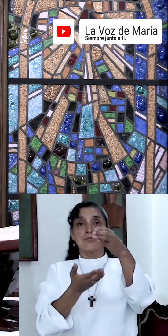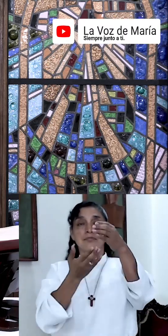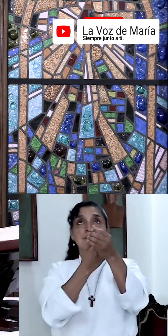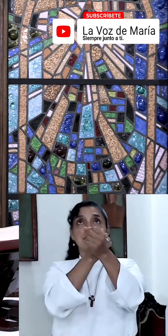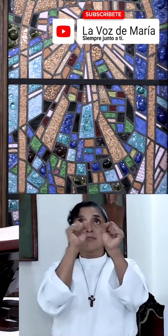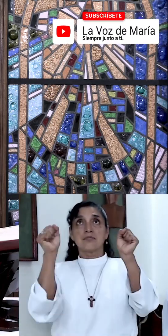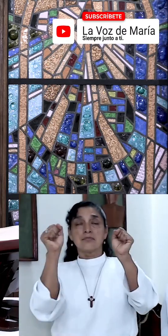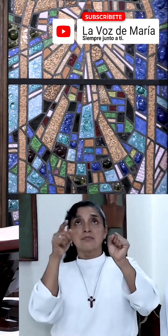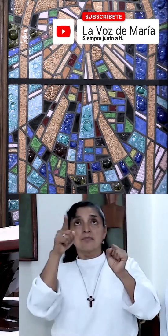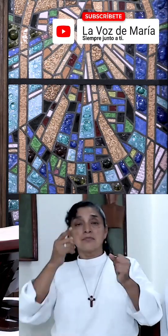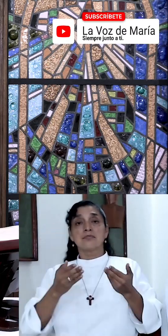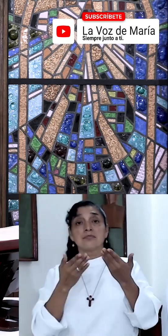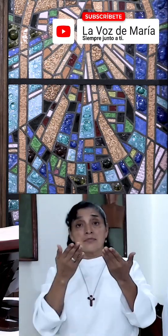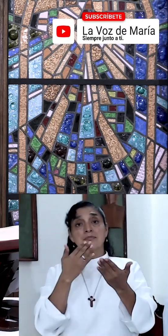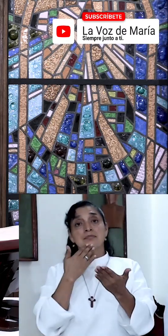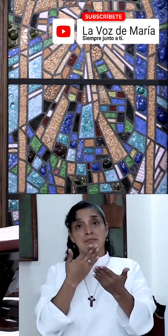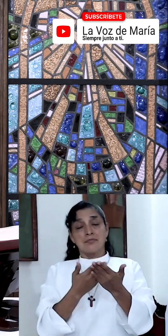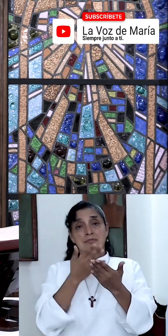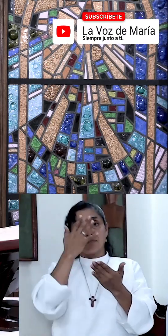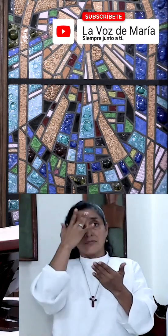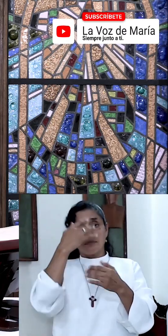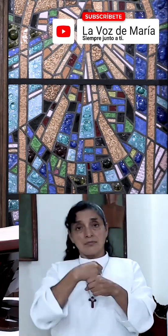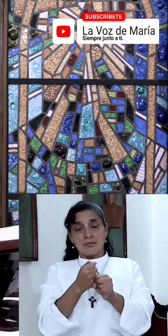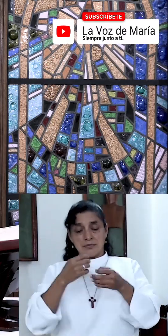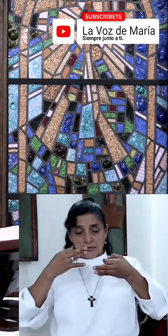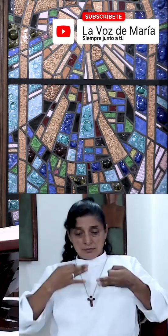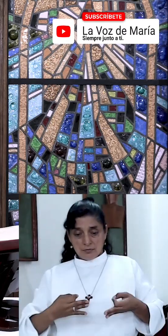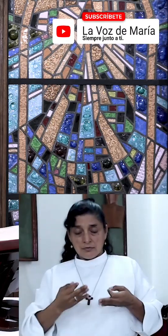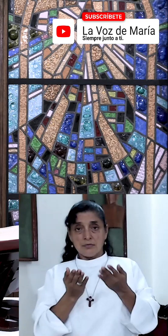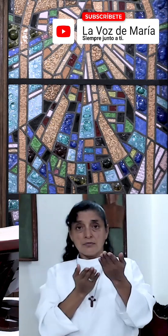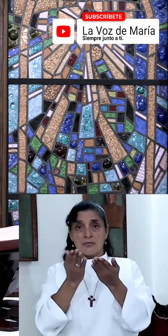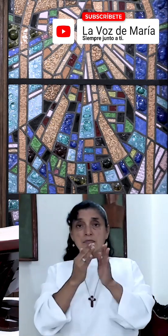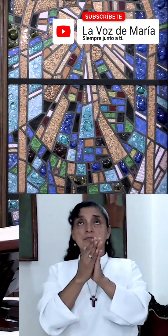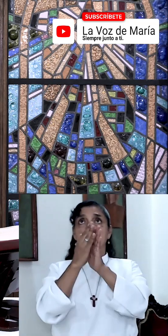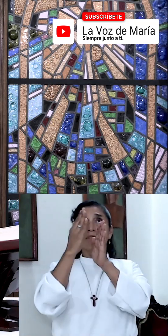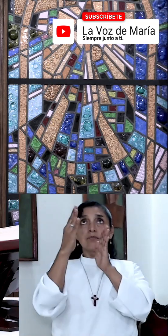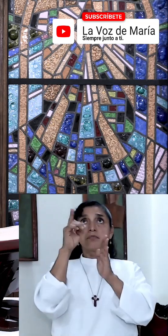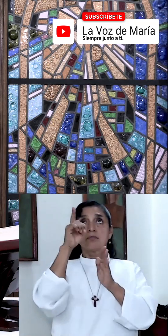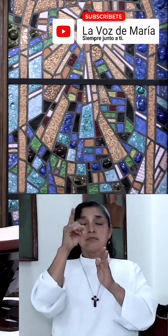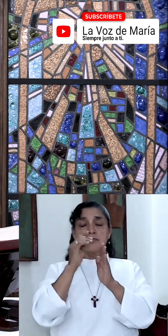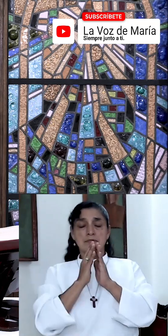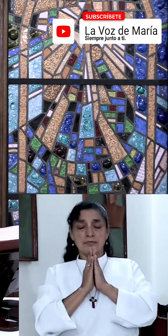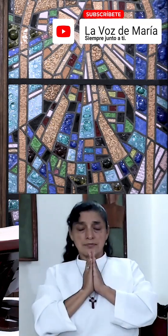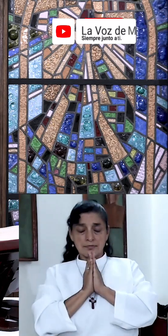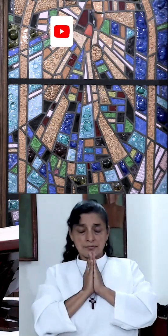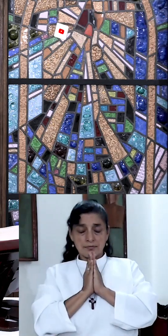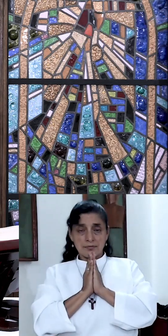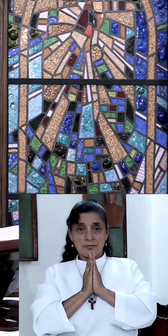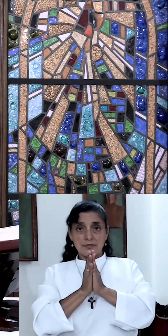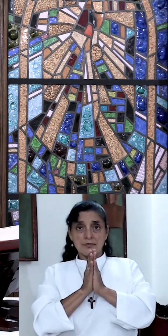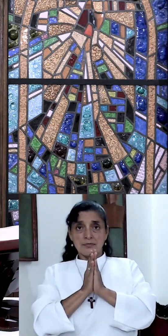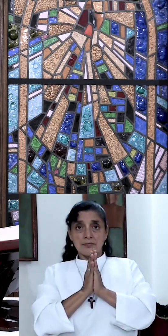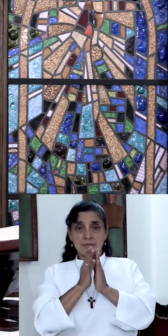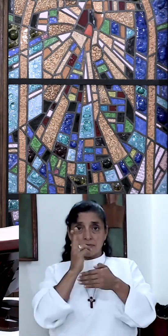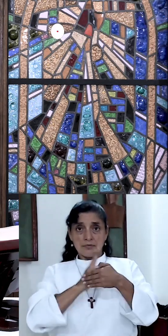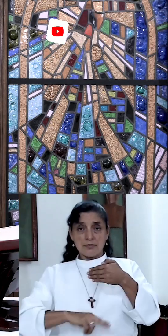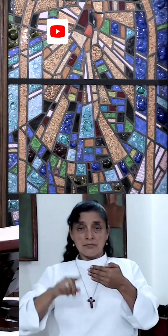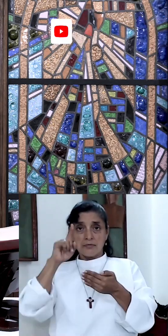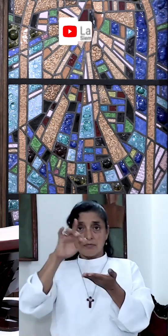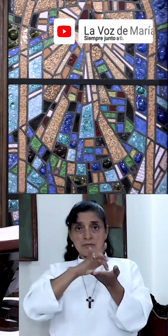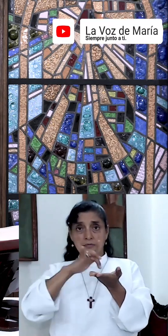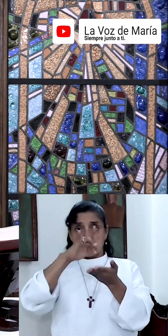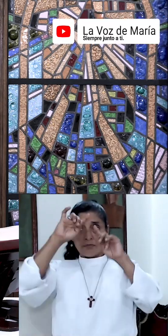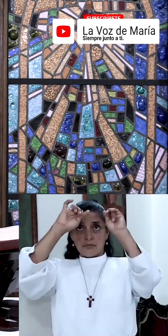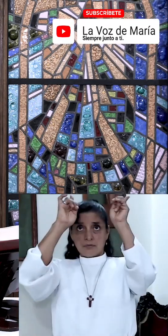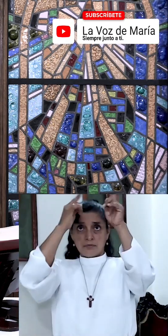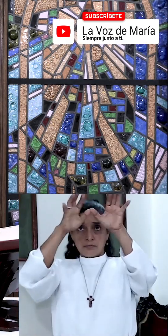de salvación. Y te damos gracias porque nos haces dignos de servirte en tu presencia. Te pedimos humildemente